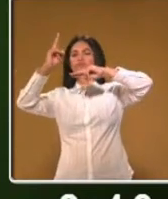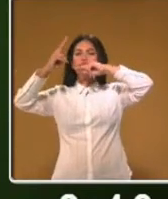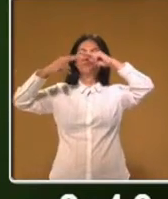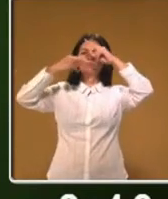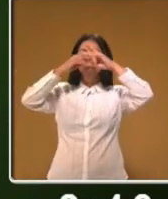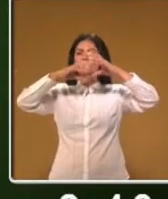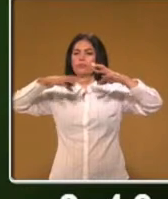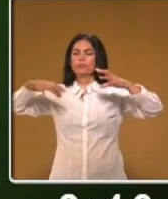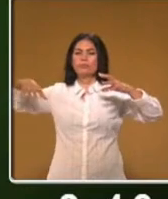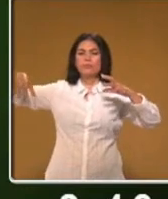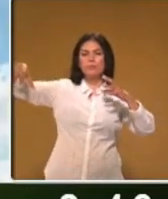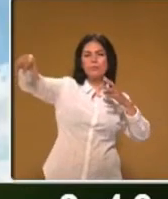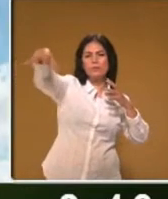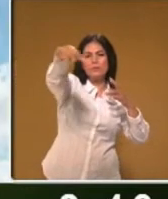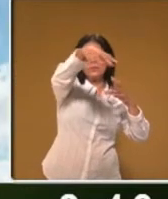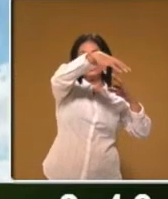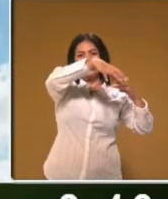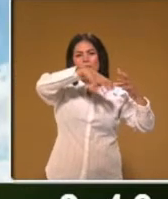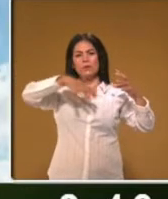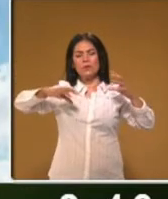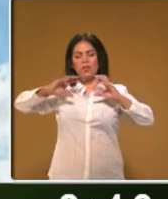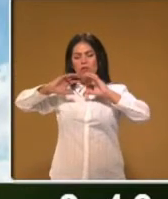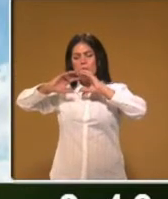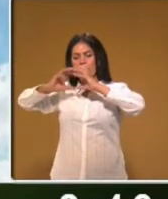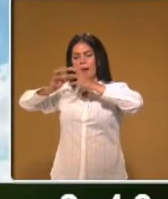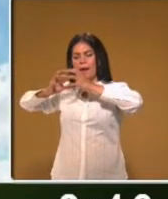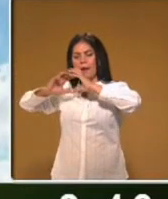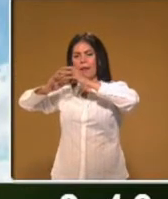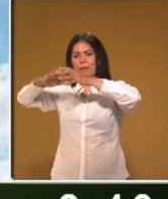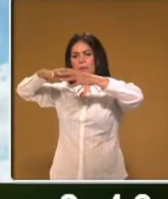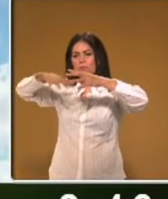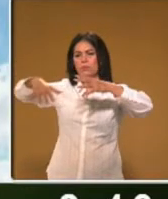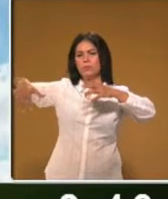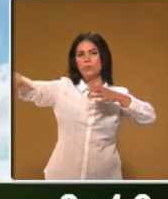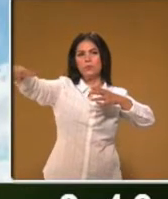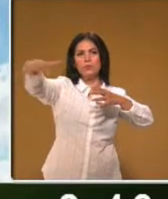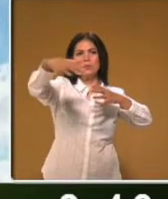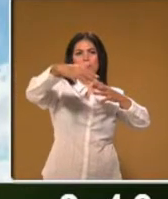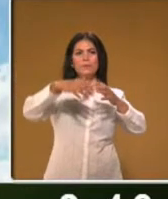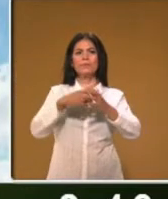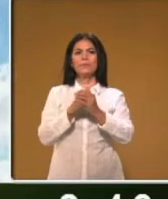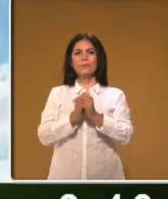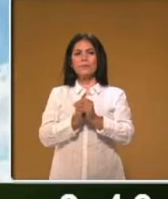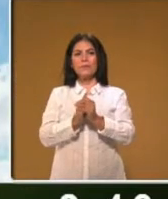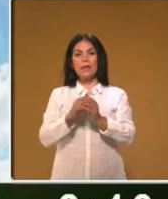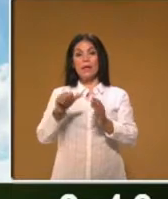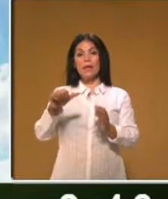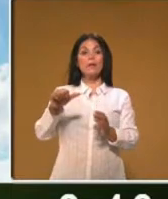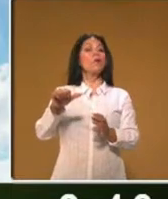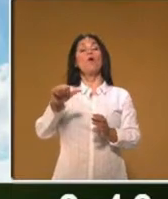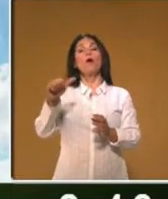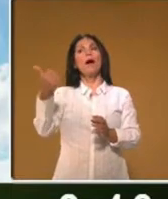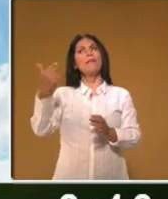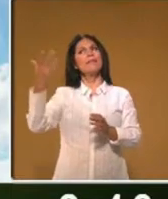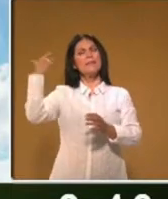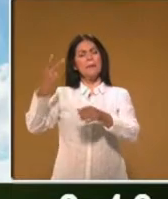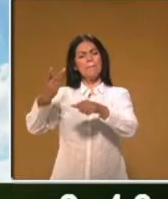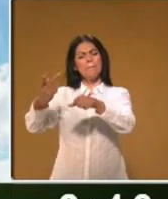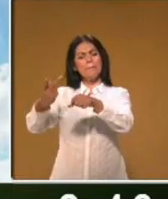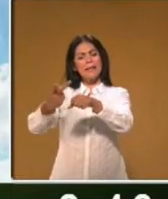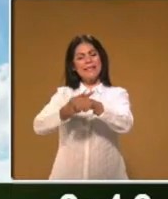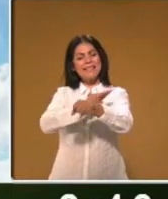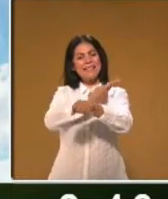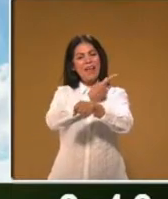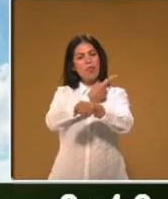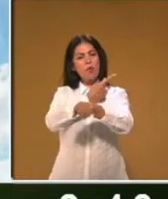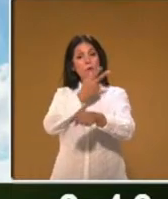utilización de los modelos, muy excelente, importante. Ajá. En el otro programa vimos energías renovables y sus beneficios, pero